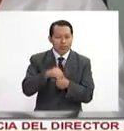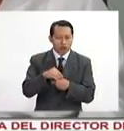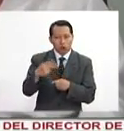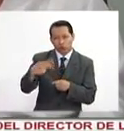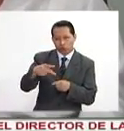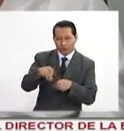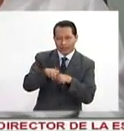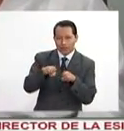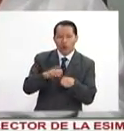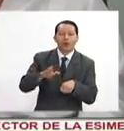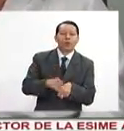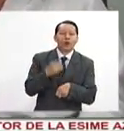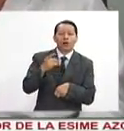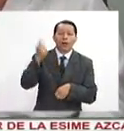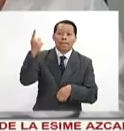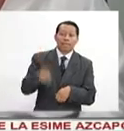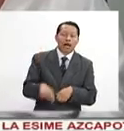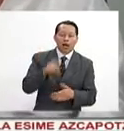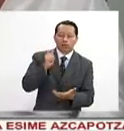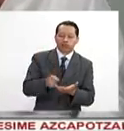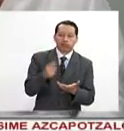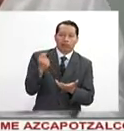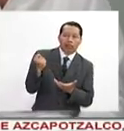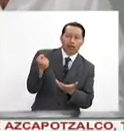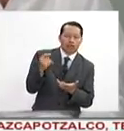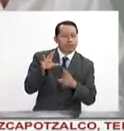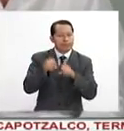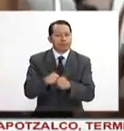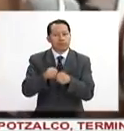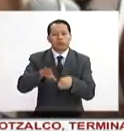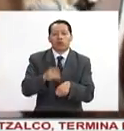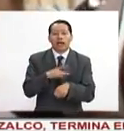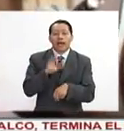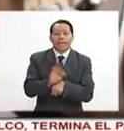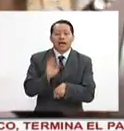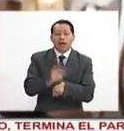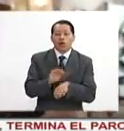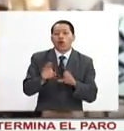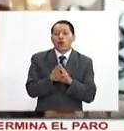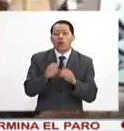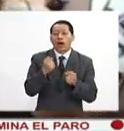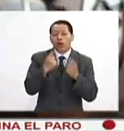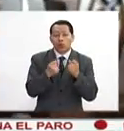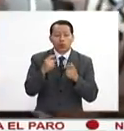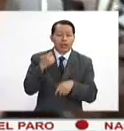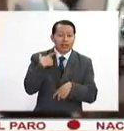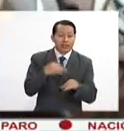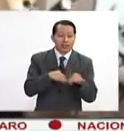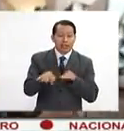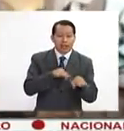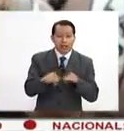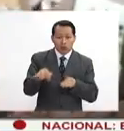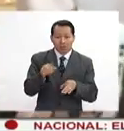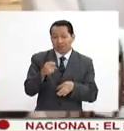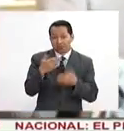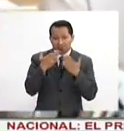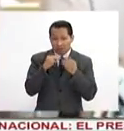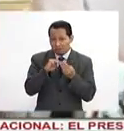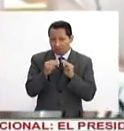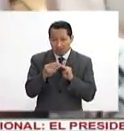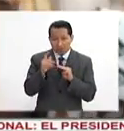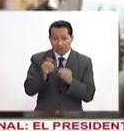cabildo por desacato a una sentencia. La acción se deriva de un amparo que interpusieron algunos extrabajadores que sin motivo